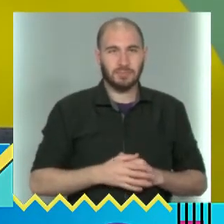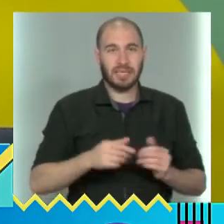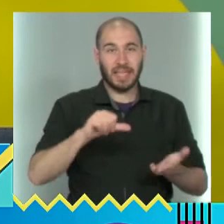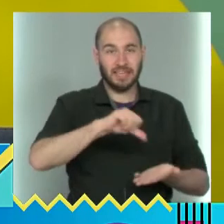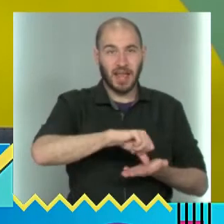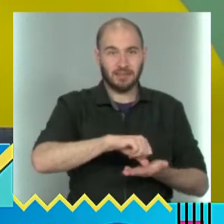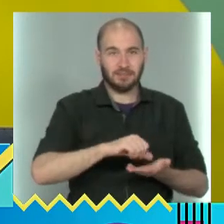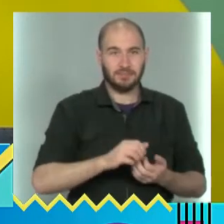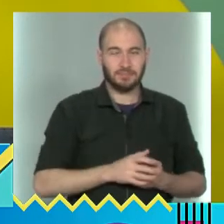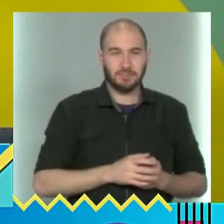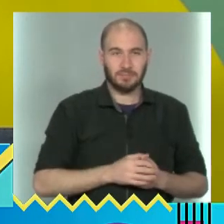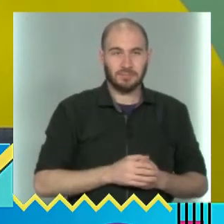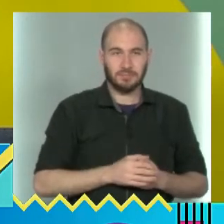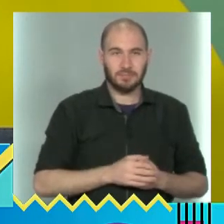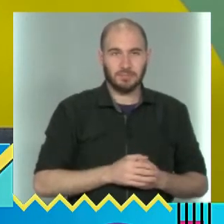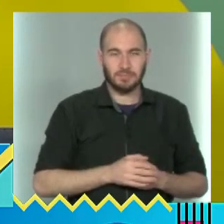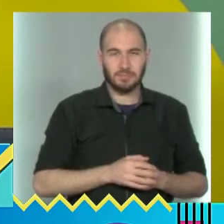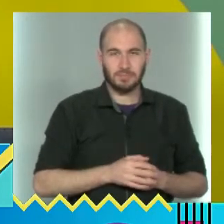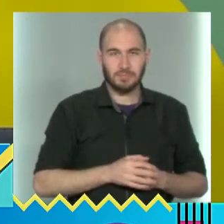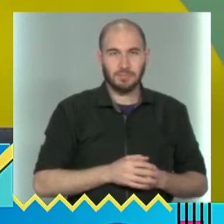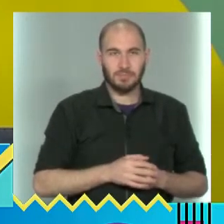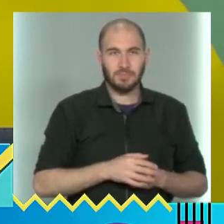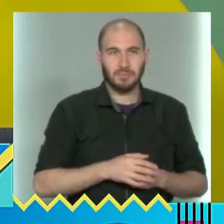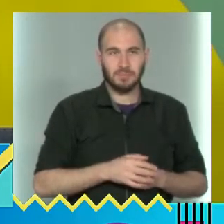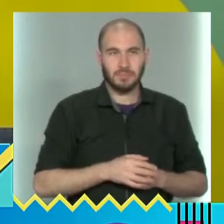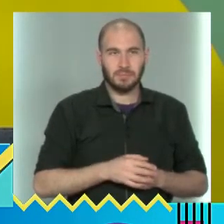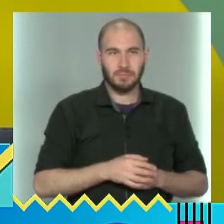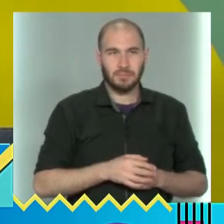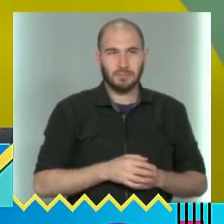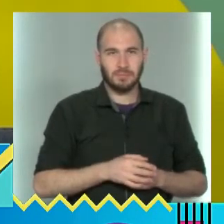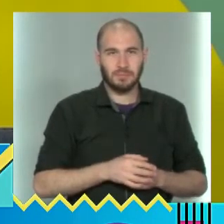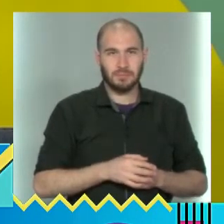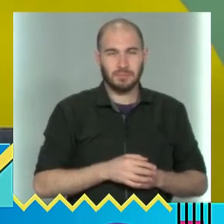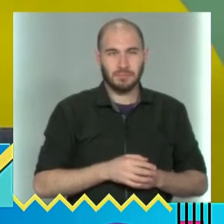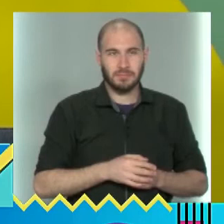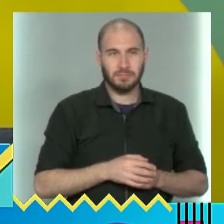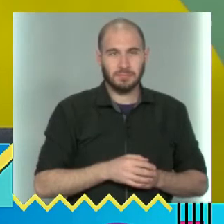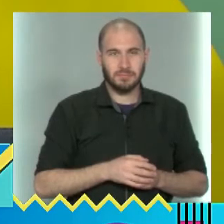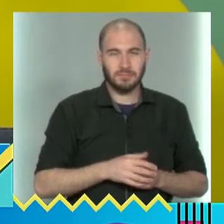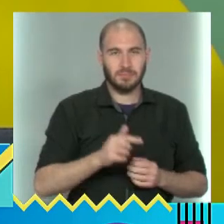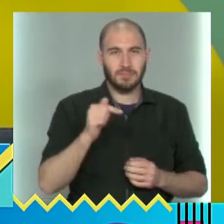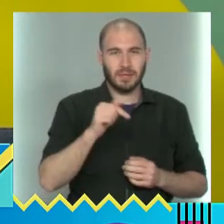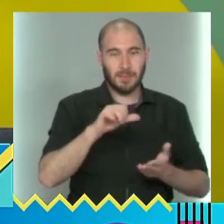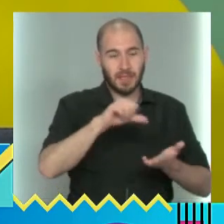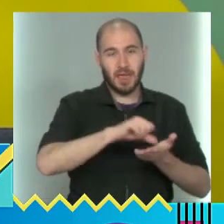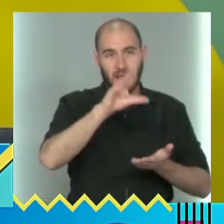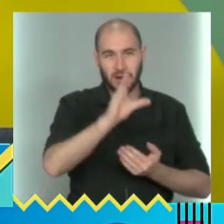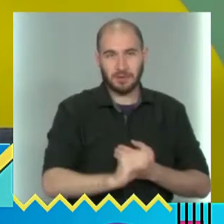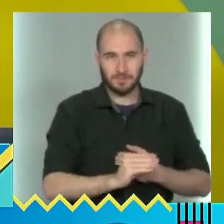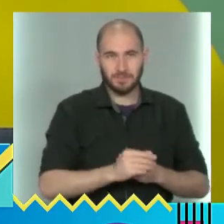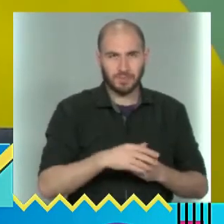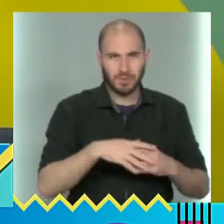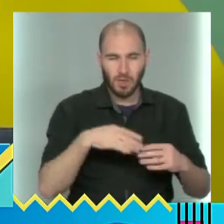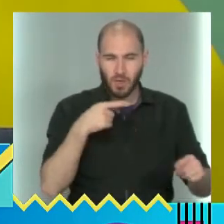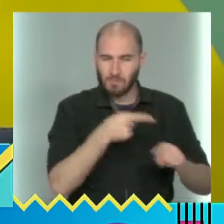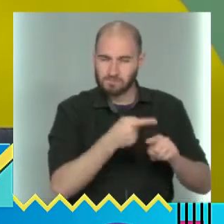Irán ha sido, digamos, sujeto a muy grandes complots